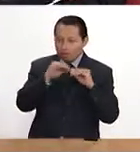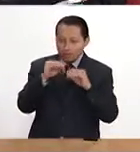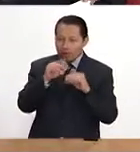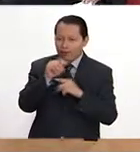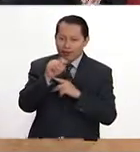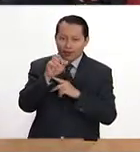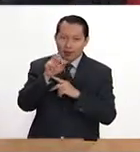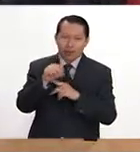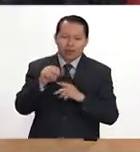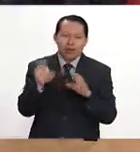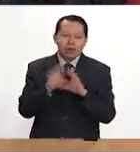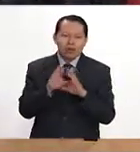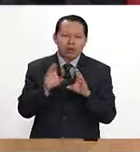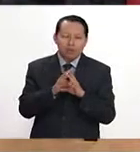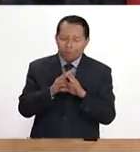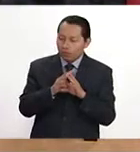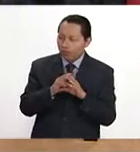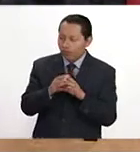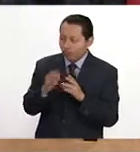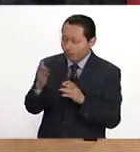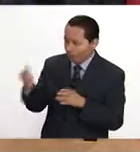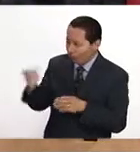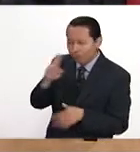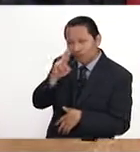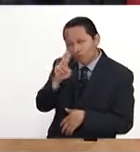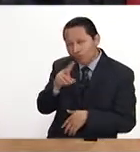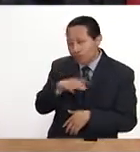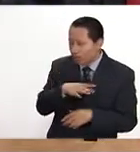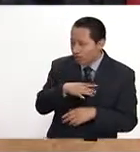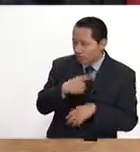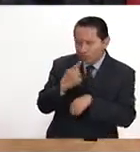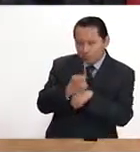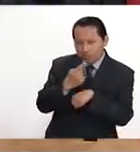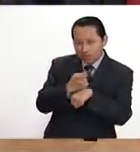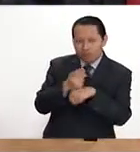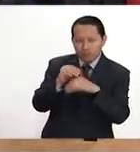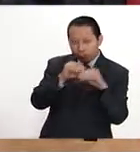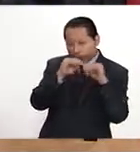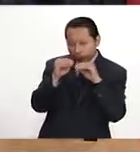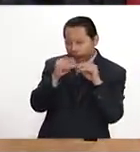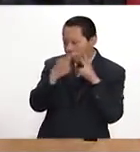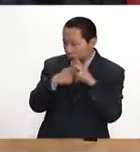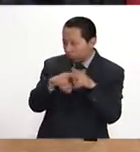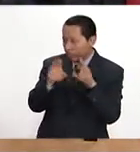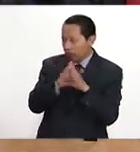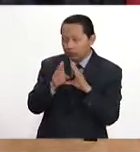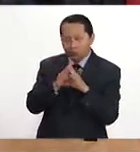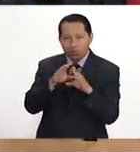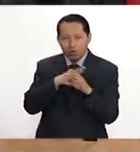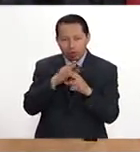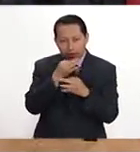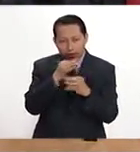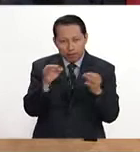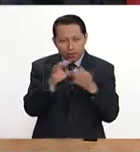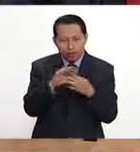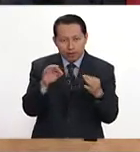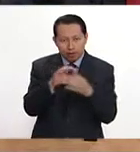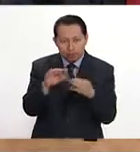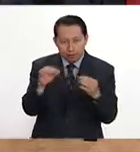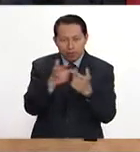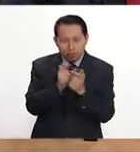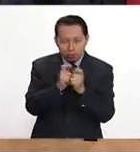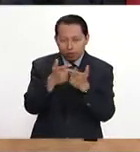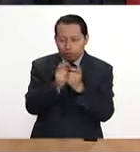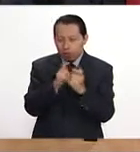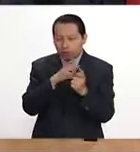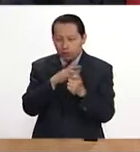Telecán. ¿Cómo viste estos primeros días, de acuerdo con lo que declararon las contrapartes que están en